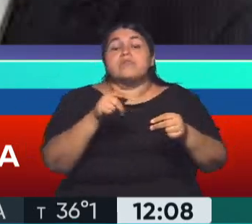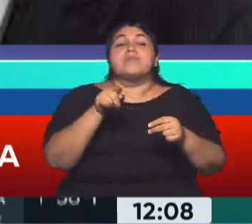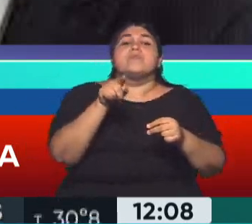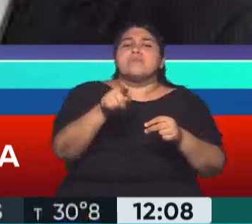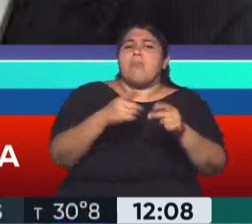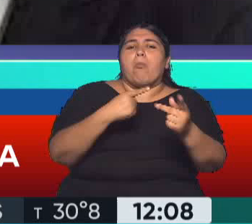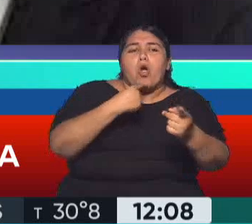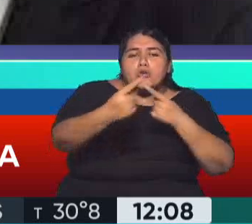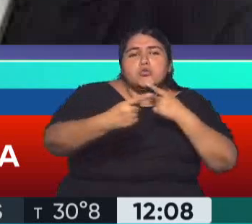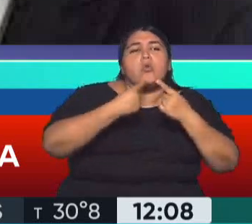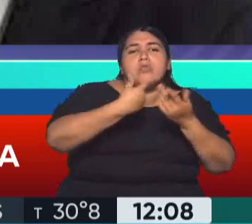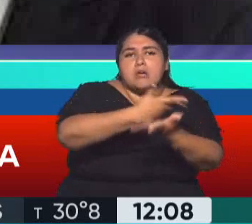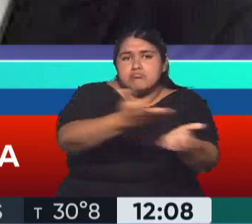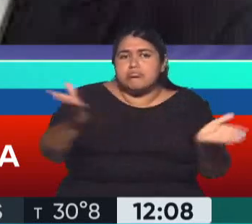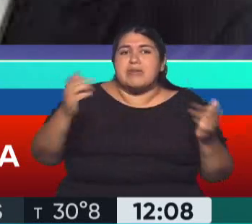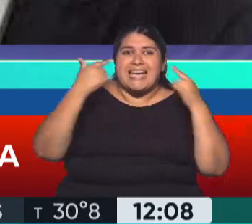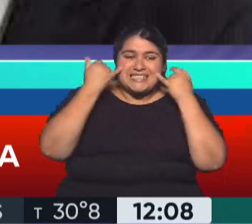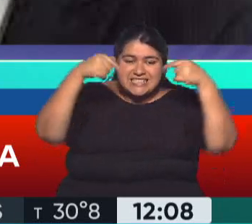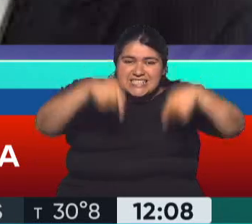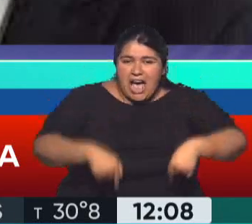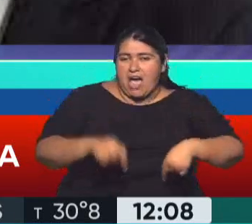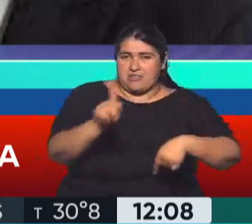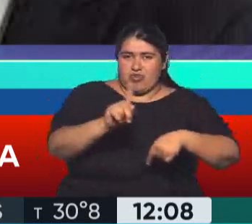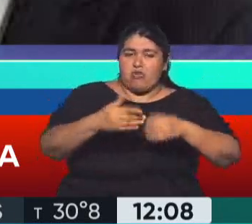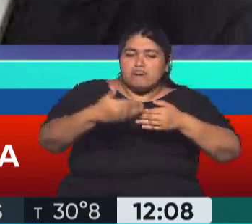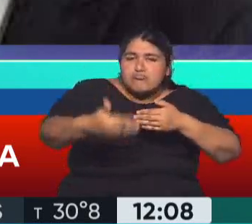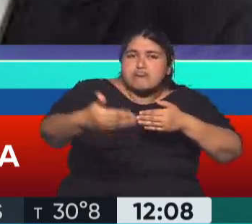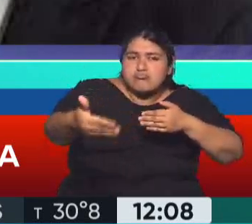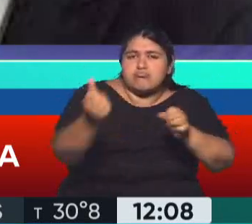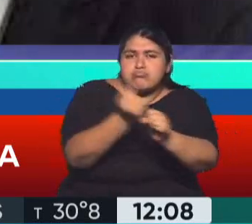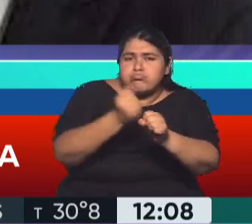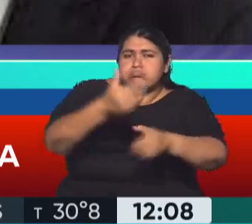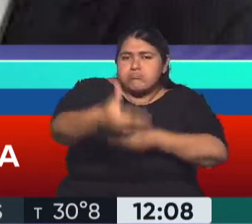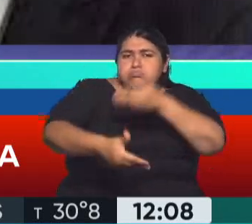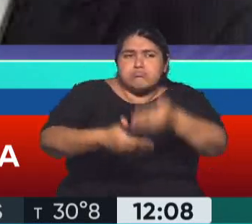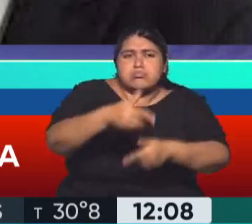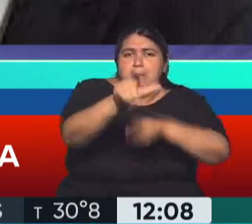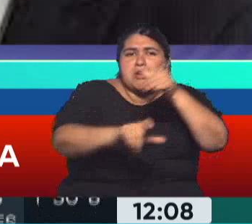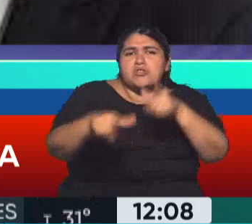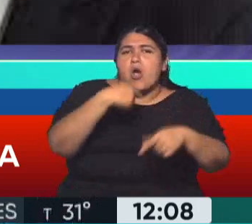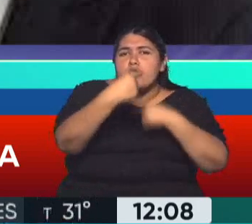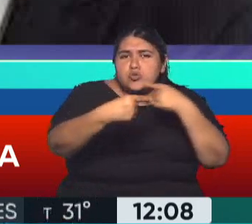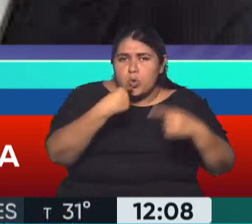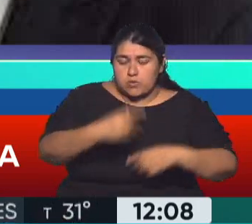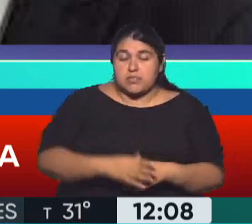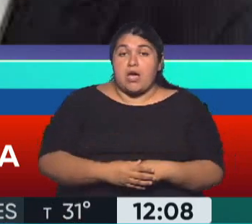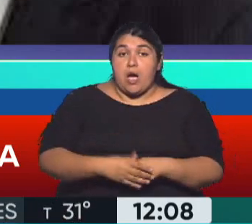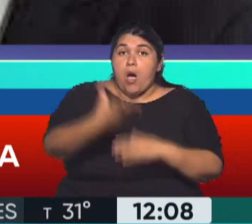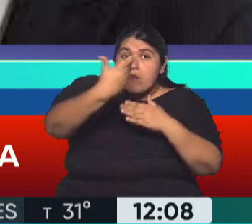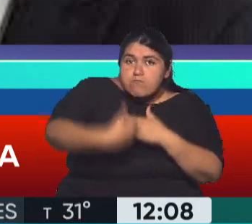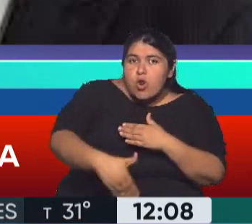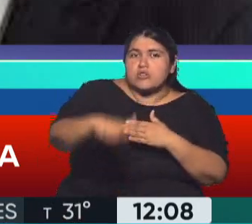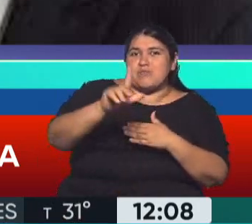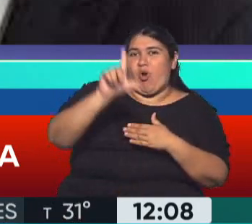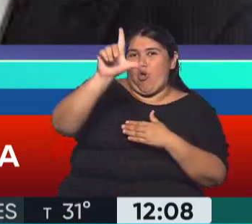a una consulta popular que no sería ya, sino sería en los próximos meses. Lo concreto que se aguardan en los próximos minutos de